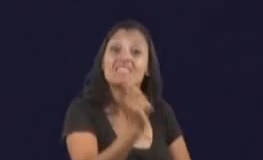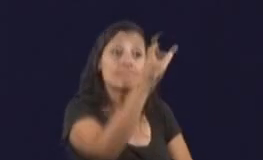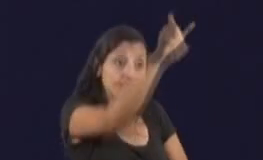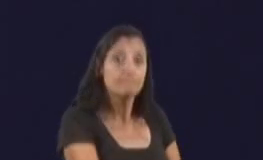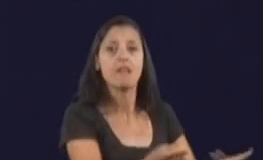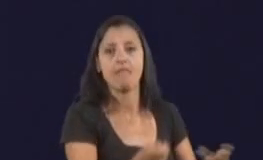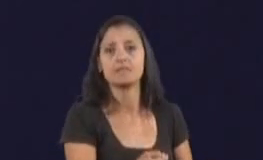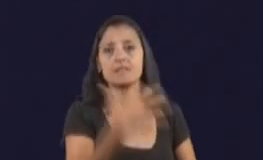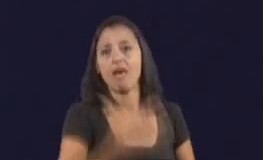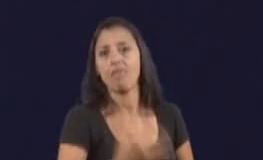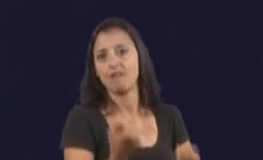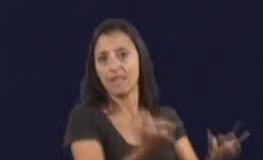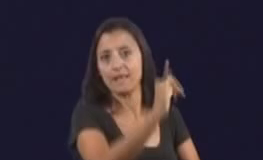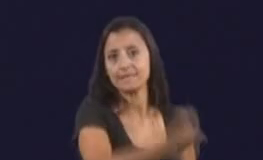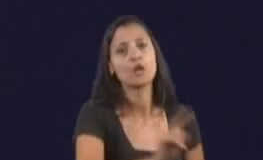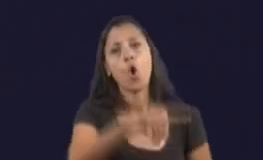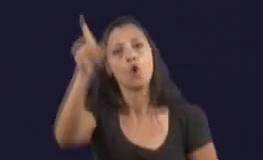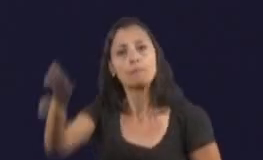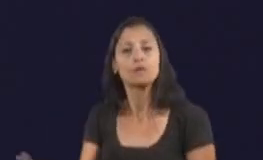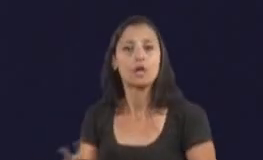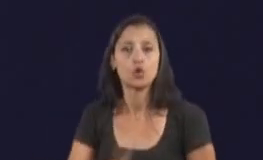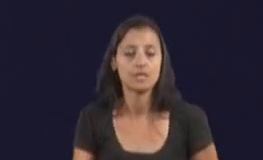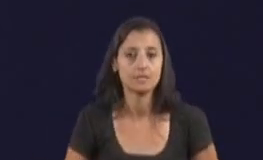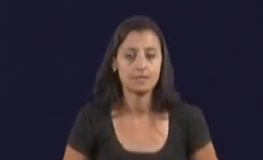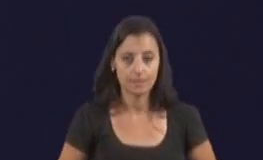que lo necesita y no aquel que no lo necesita.